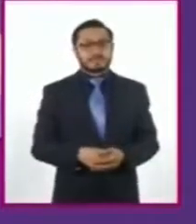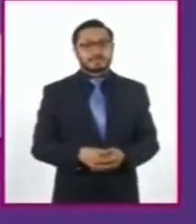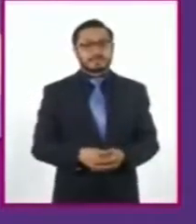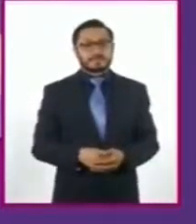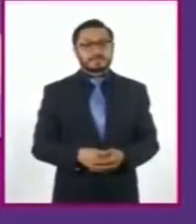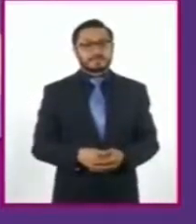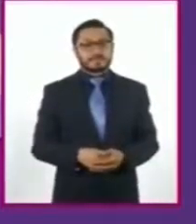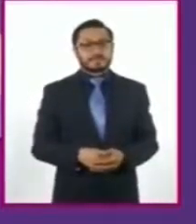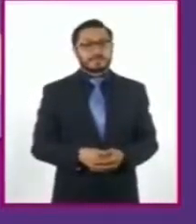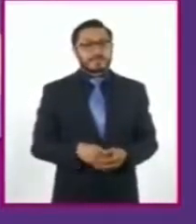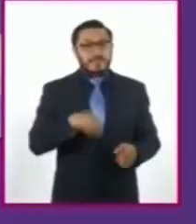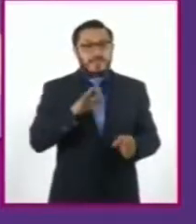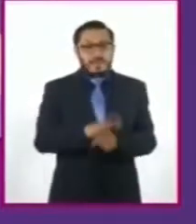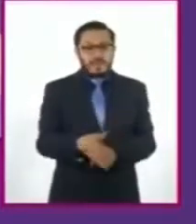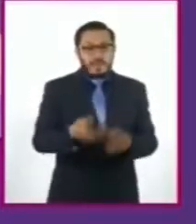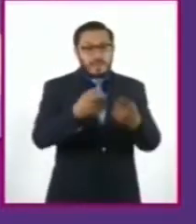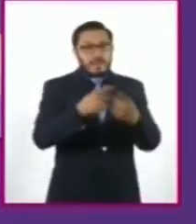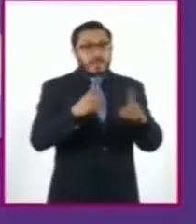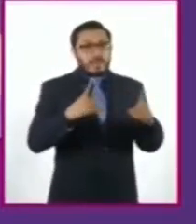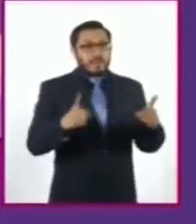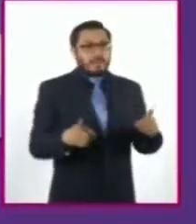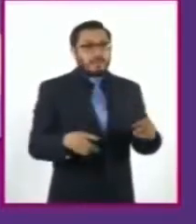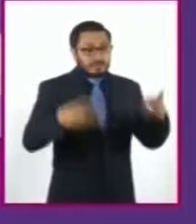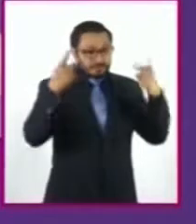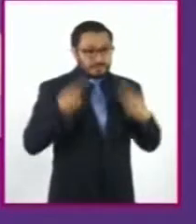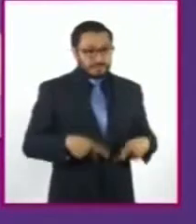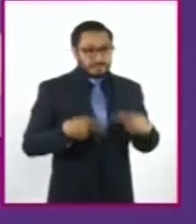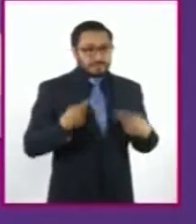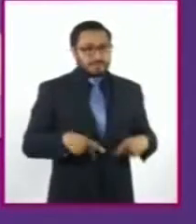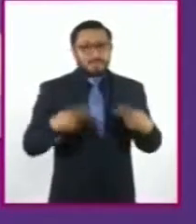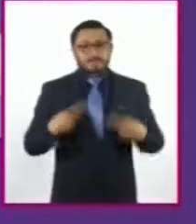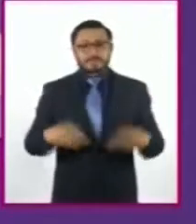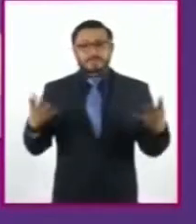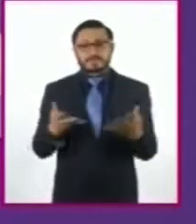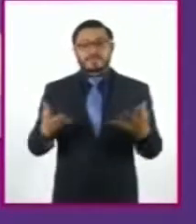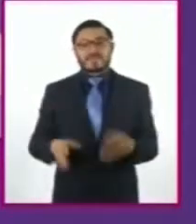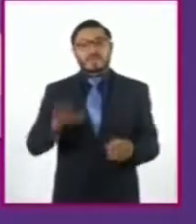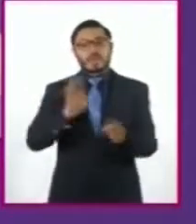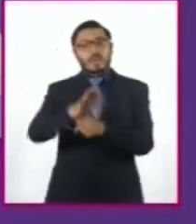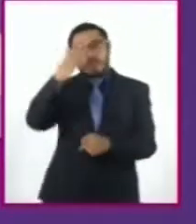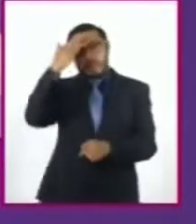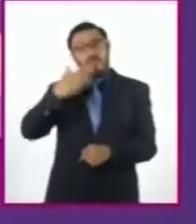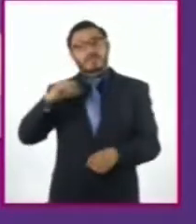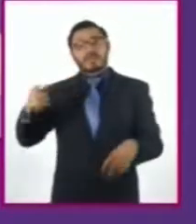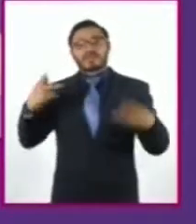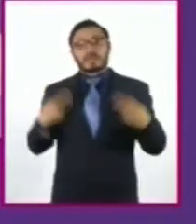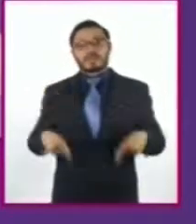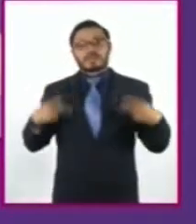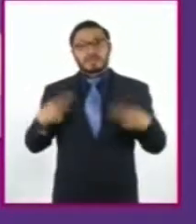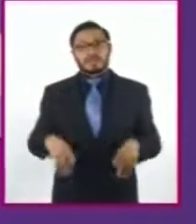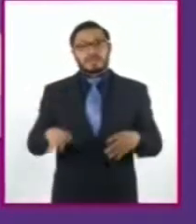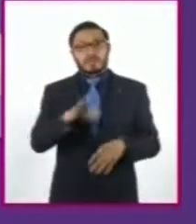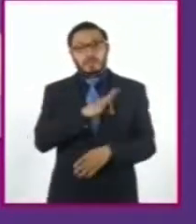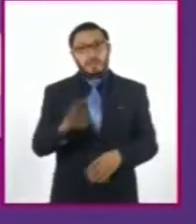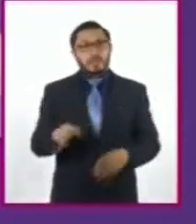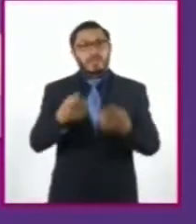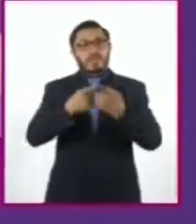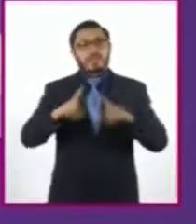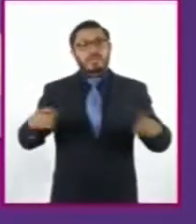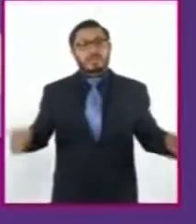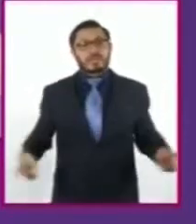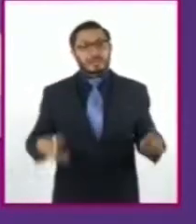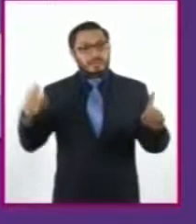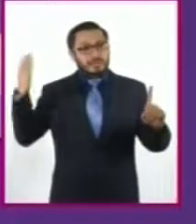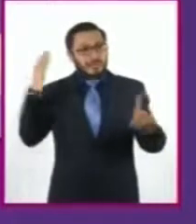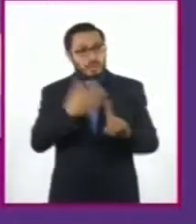Las potencialidades personales se refieren a las capacidades que los seres humanos pueden desarrollar para